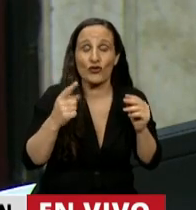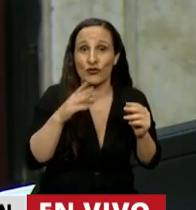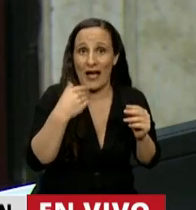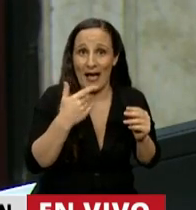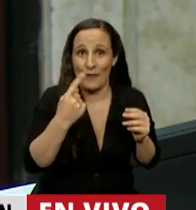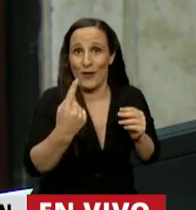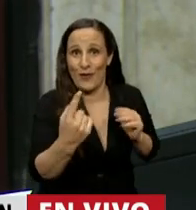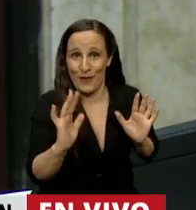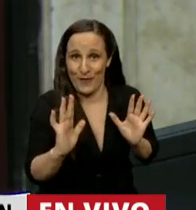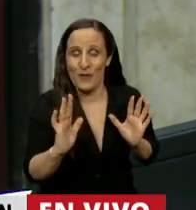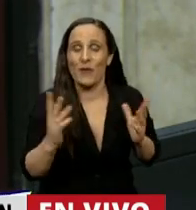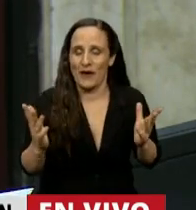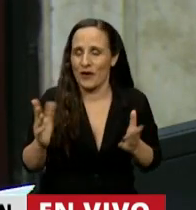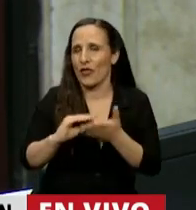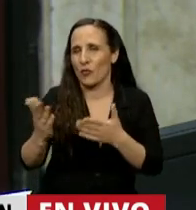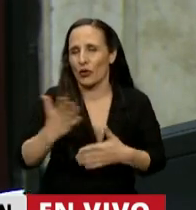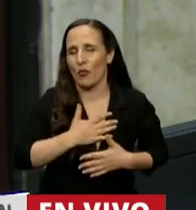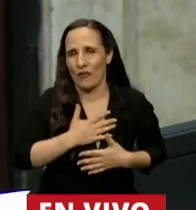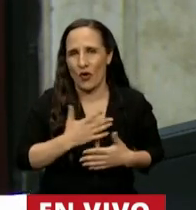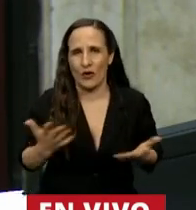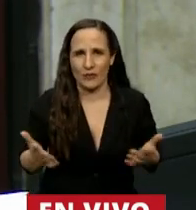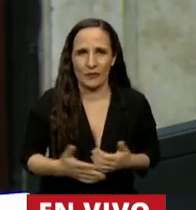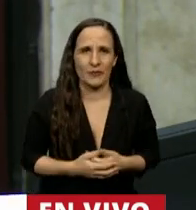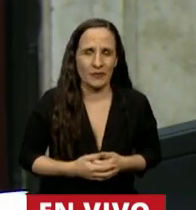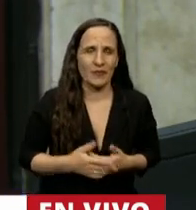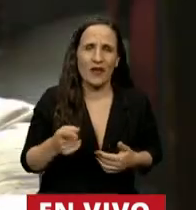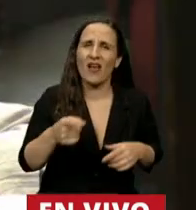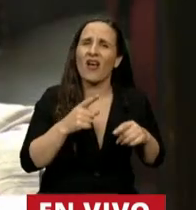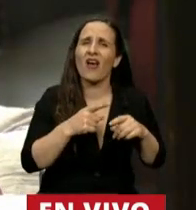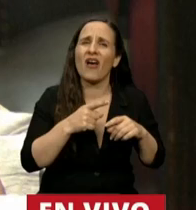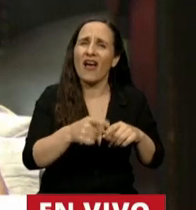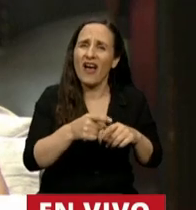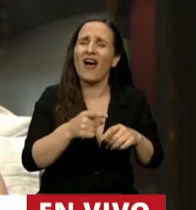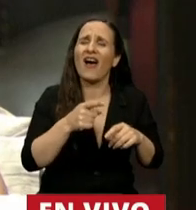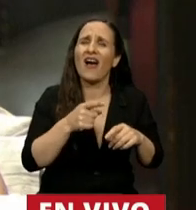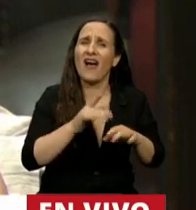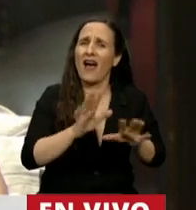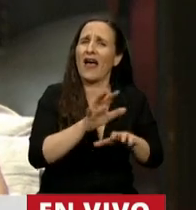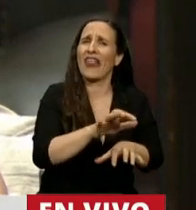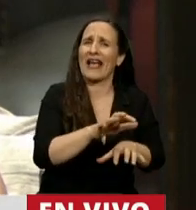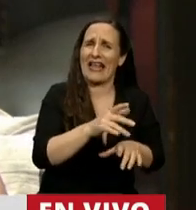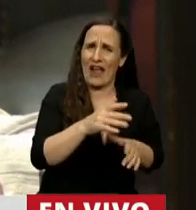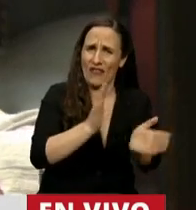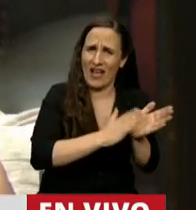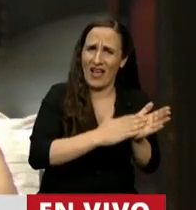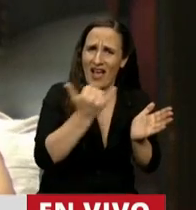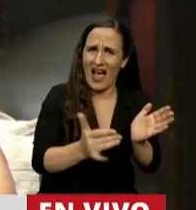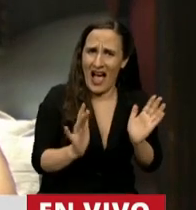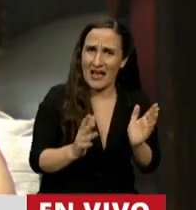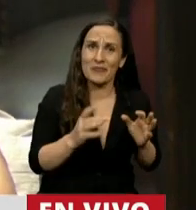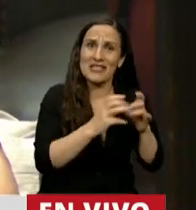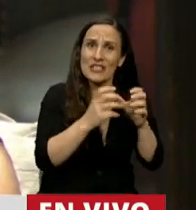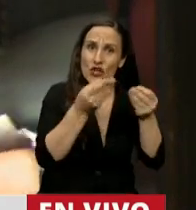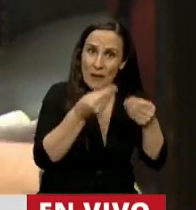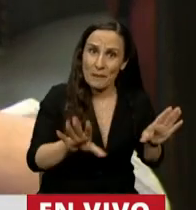favor. Pero además, gracias. Digo, están discutiendo siga, algo diputada. Que está en las sesiones taquigráficas. No es tan complejo. Empezábamos la